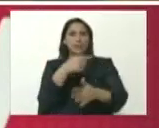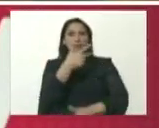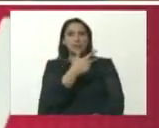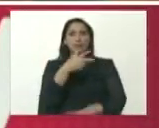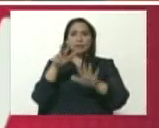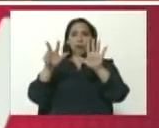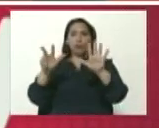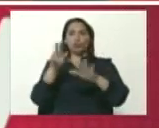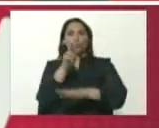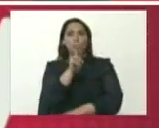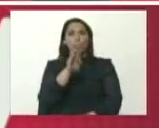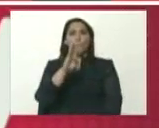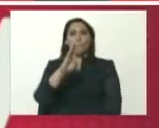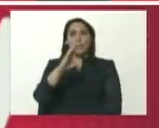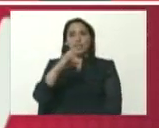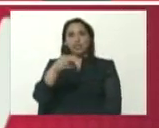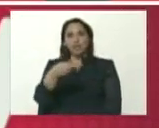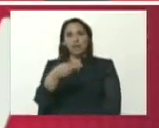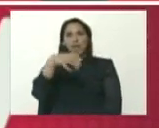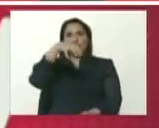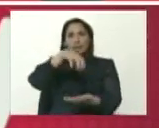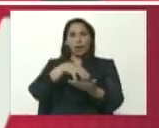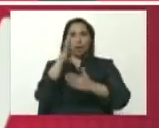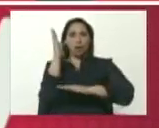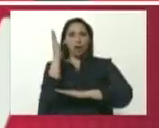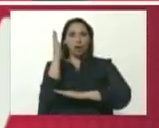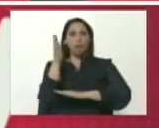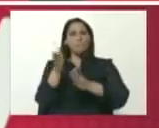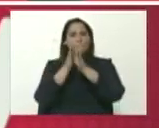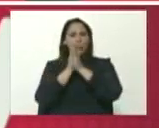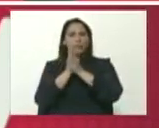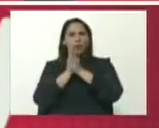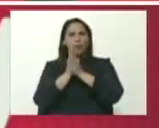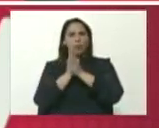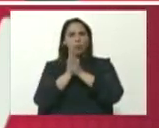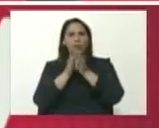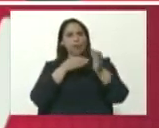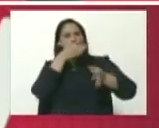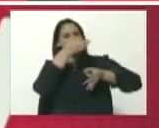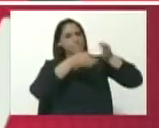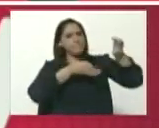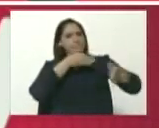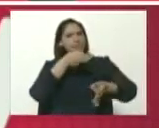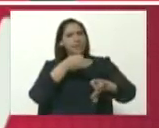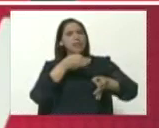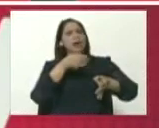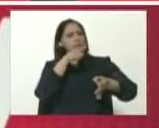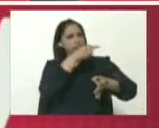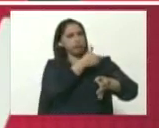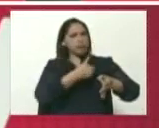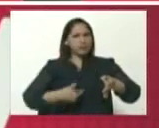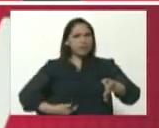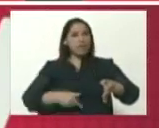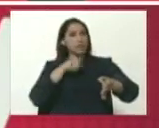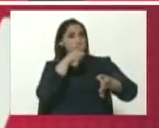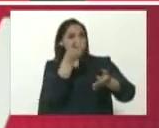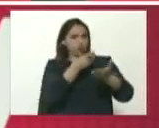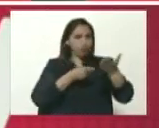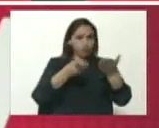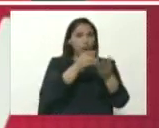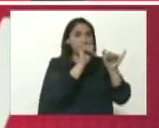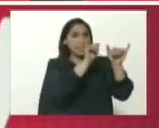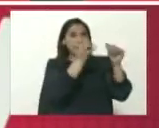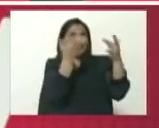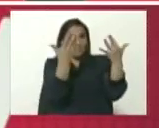1.038 VC del estado Lara. Eva, explícale a nuestro presidente, pues, con tu cartografía que la hiciste con tus